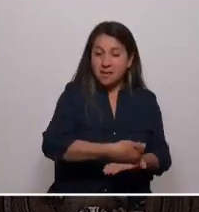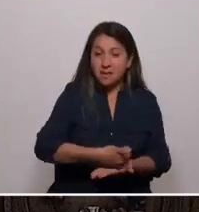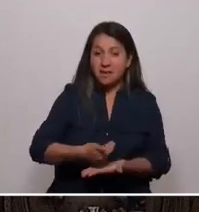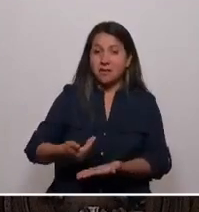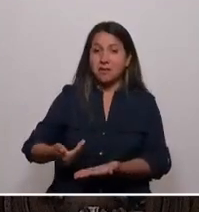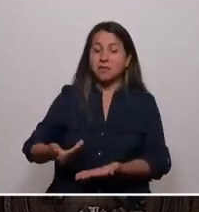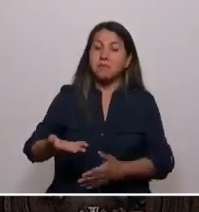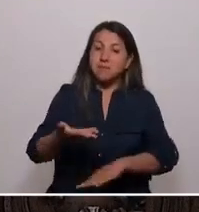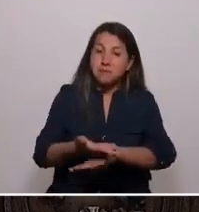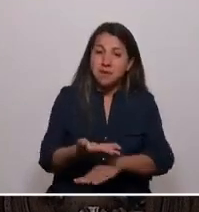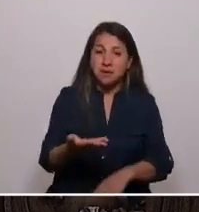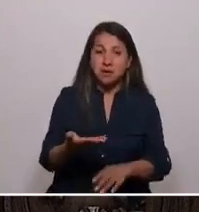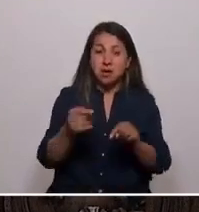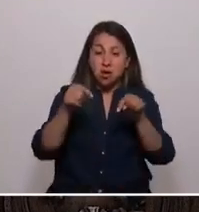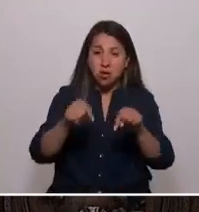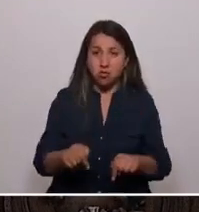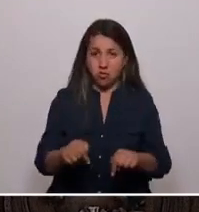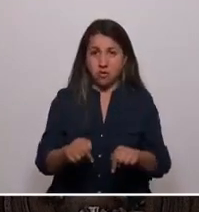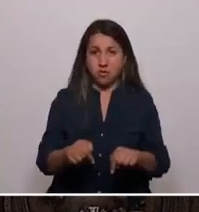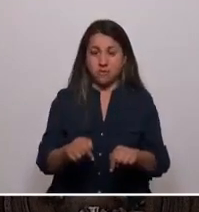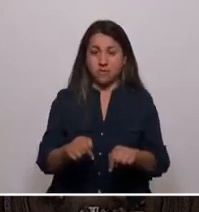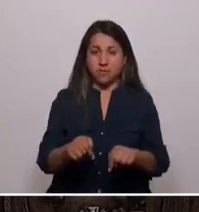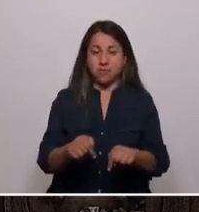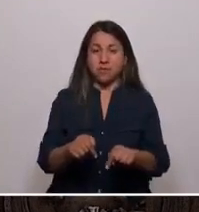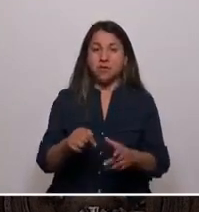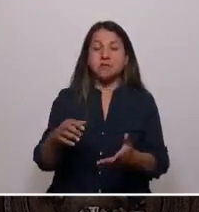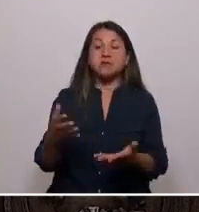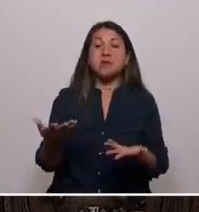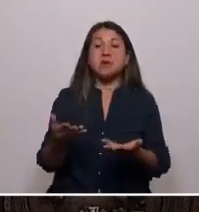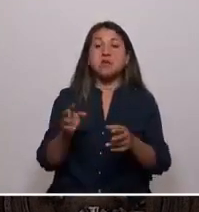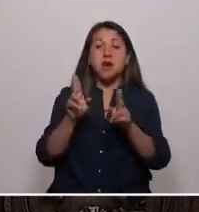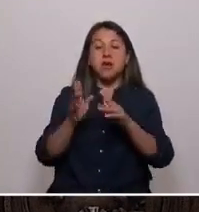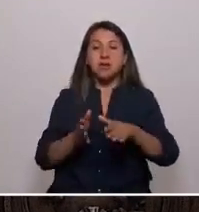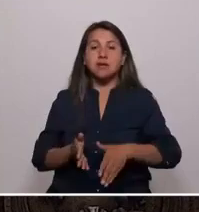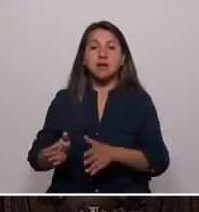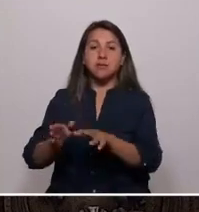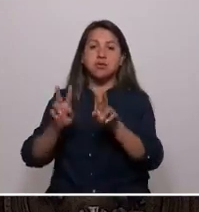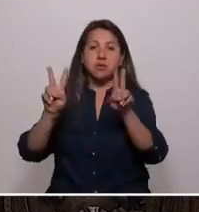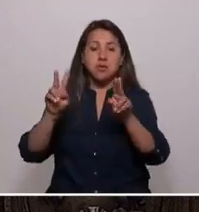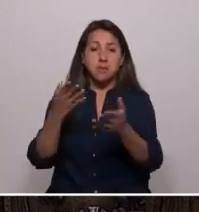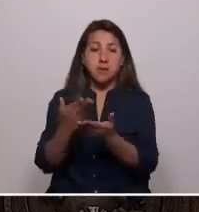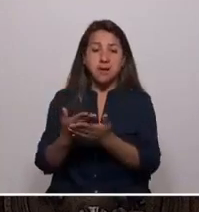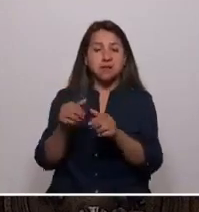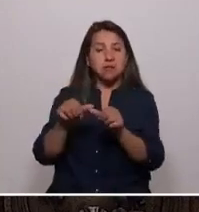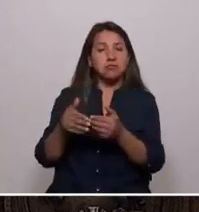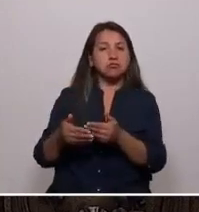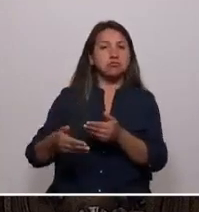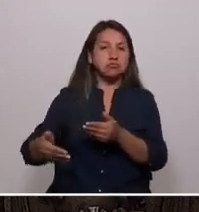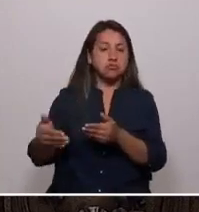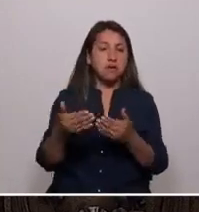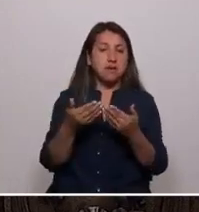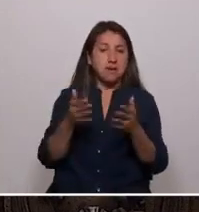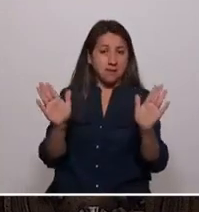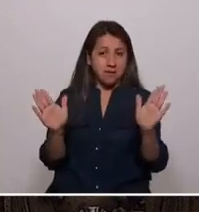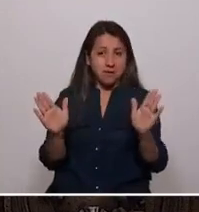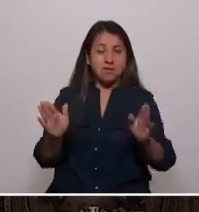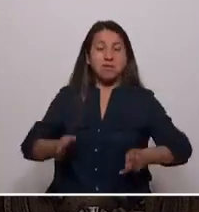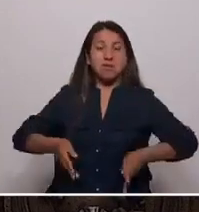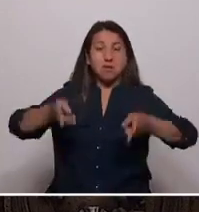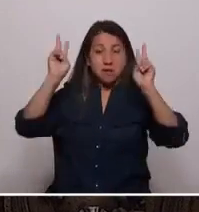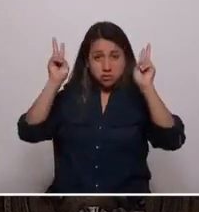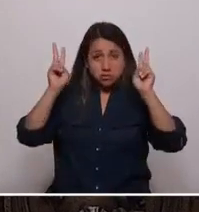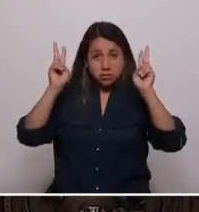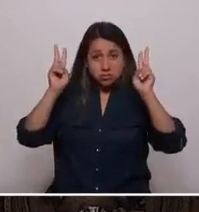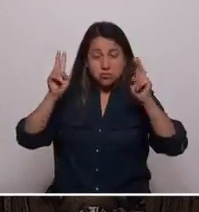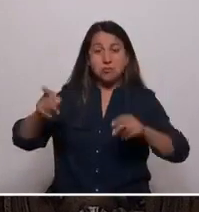hace en una hora exacta, para llevar al país por un camino de paz, prosperidad, libertades, derechos, y